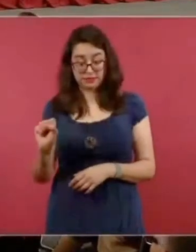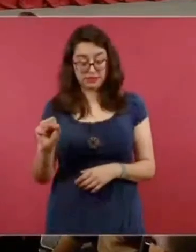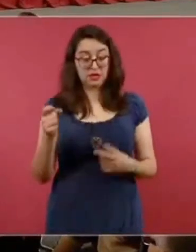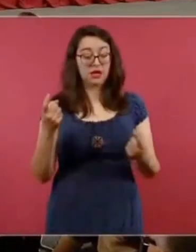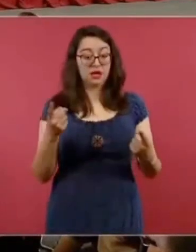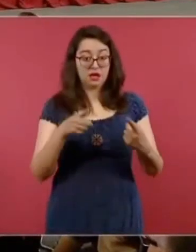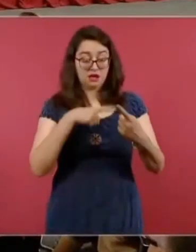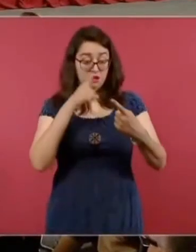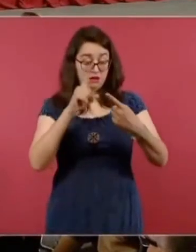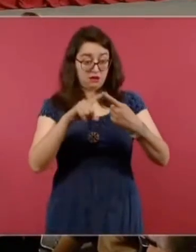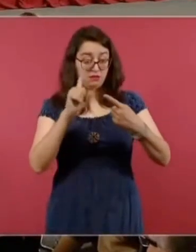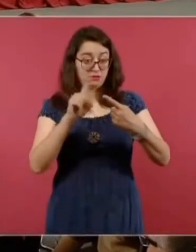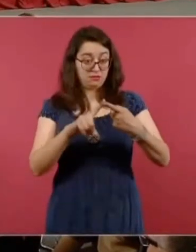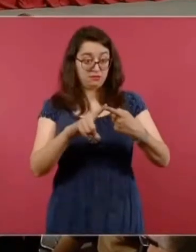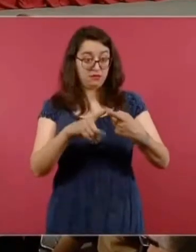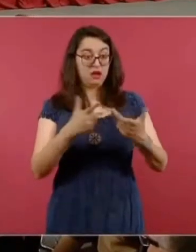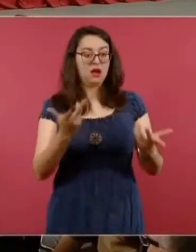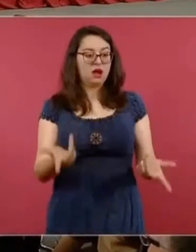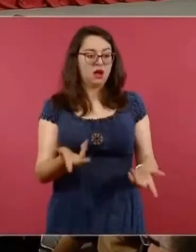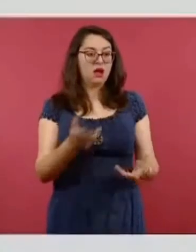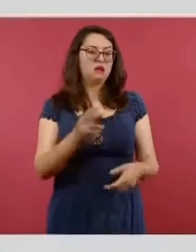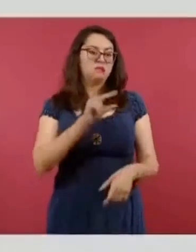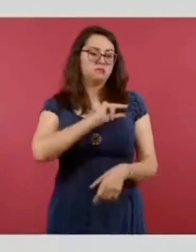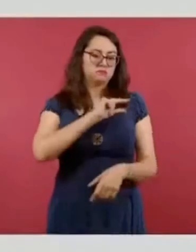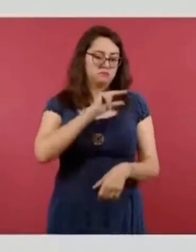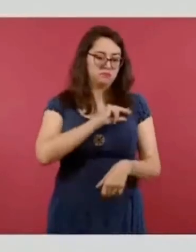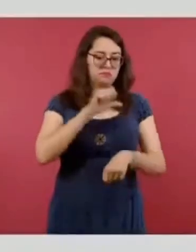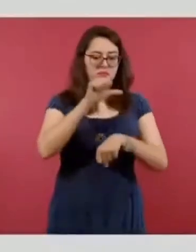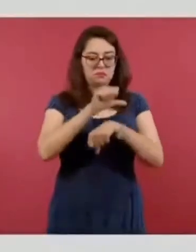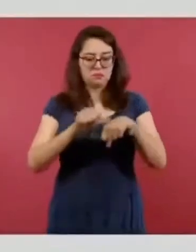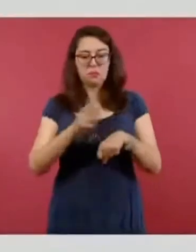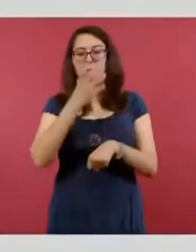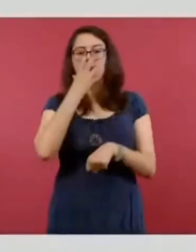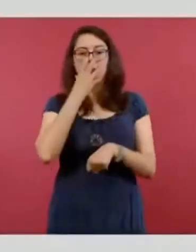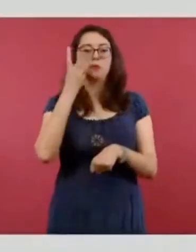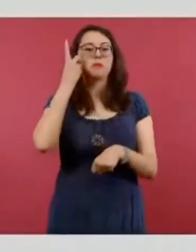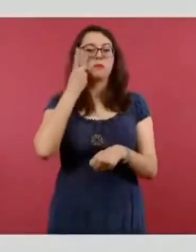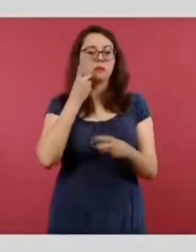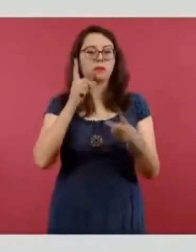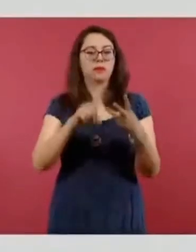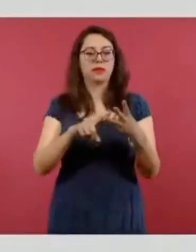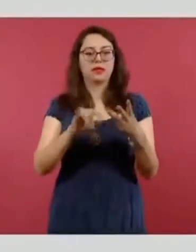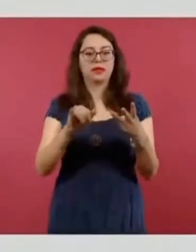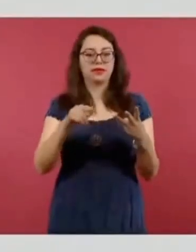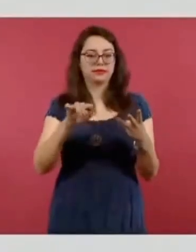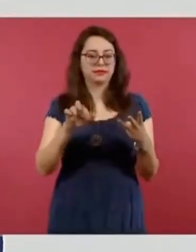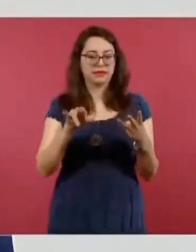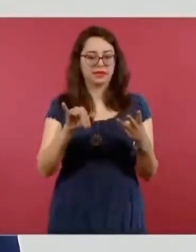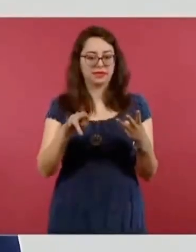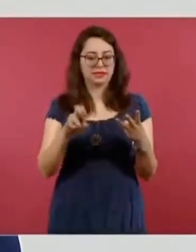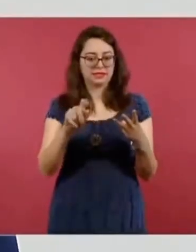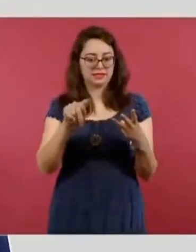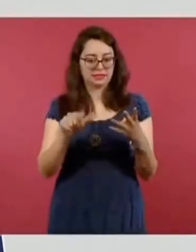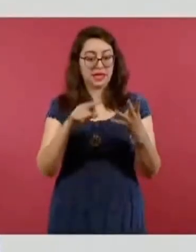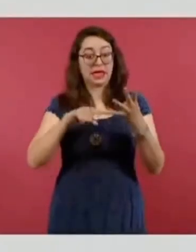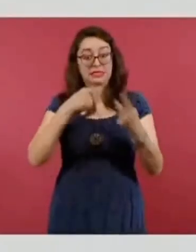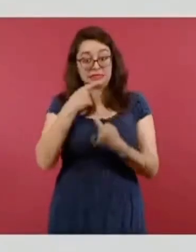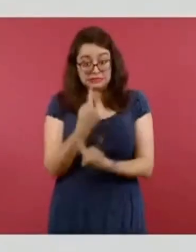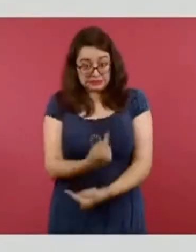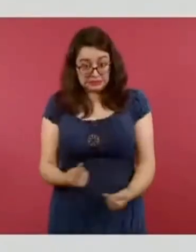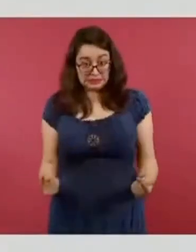destinada primero a especialidades troncales, cirugía, anestesia, medicina interna, pediatría